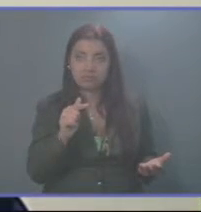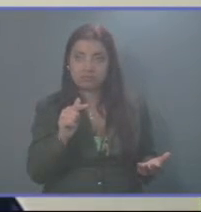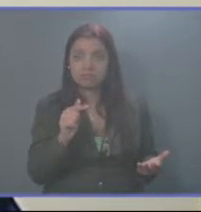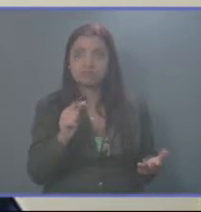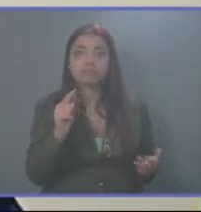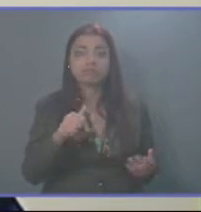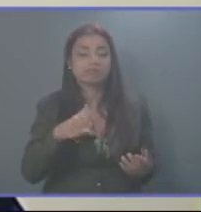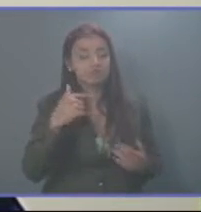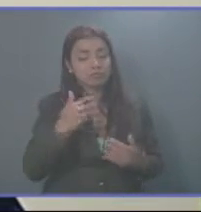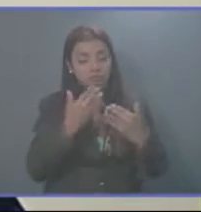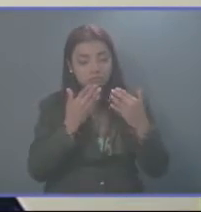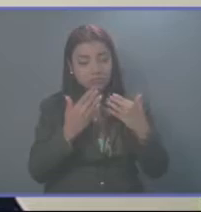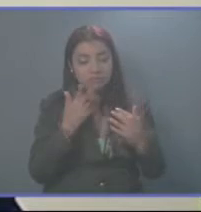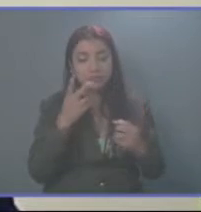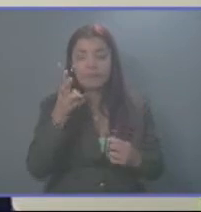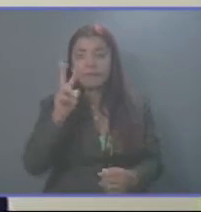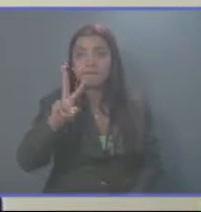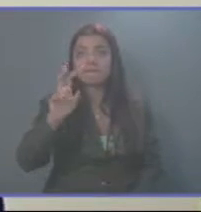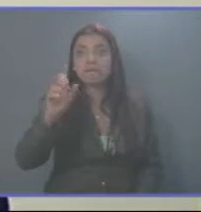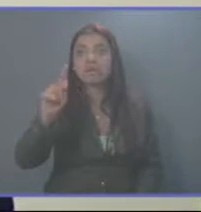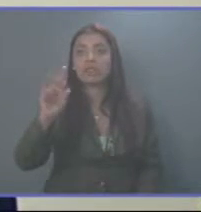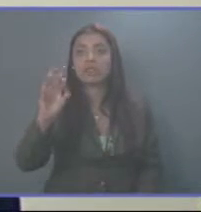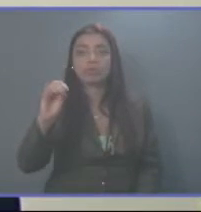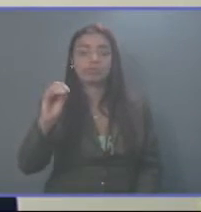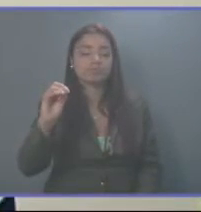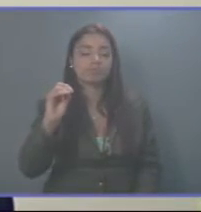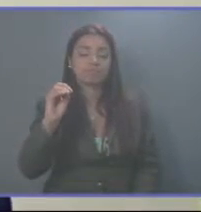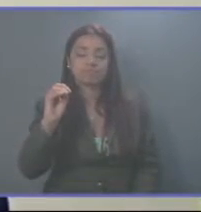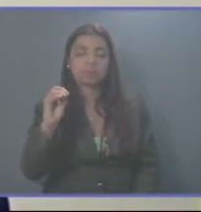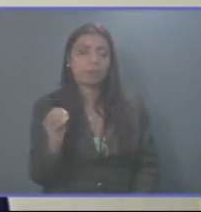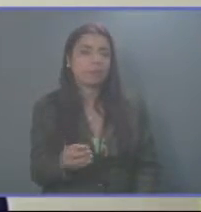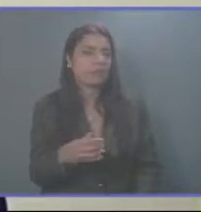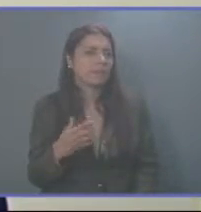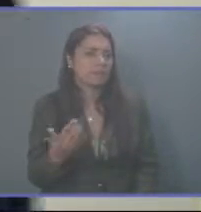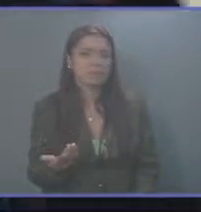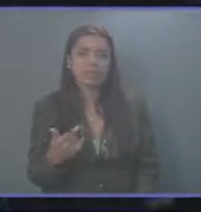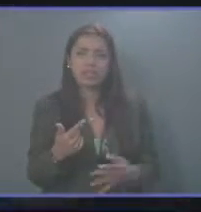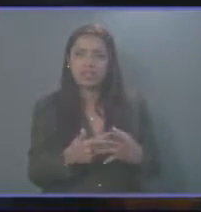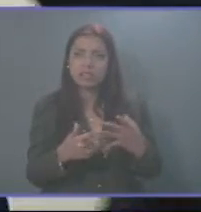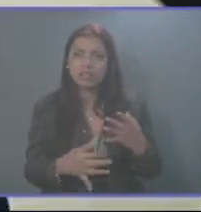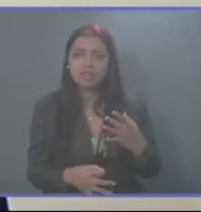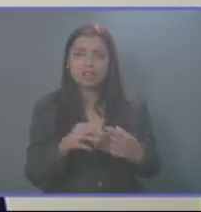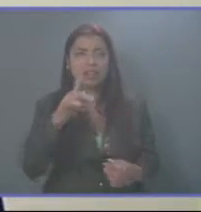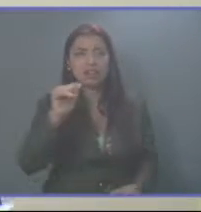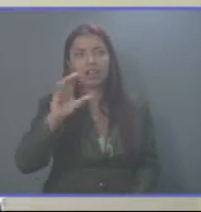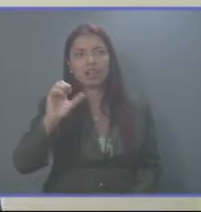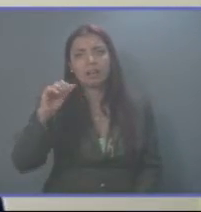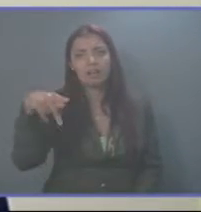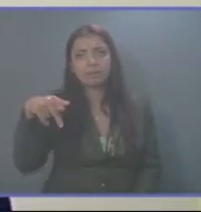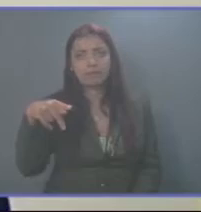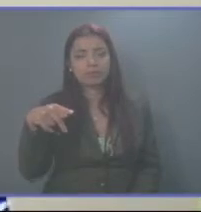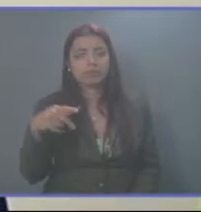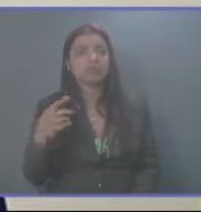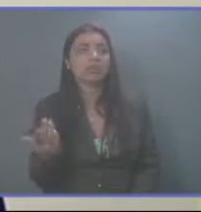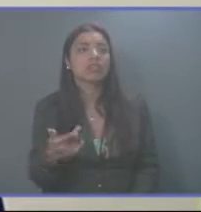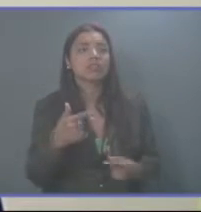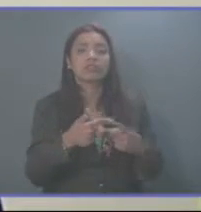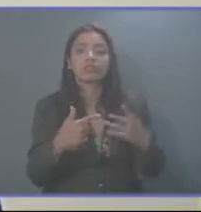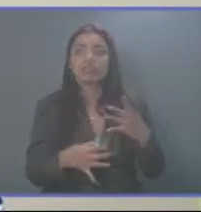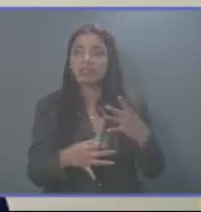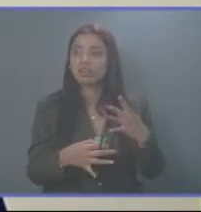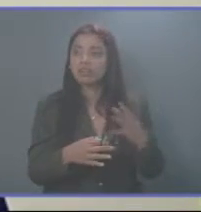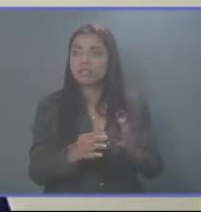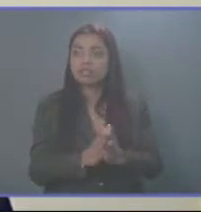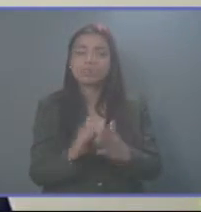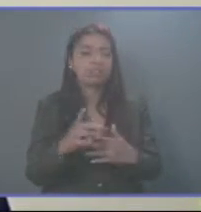Se argumenta en el veto que tanto la ley de la LACAP como la ley de...